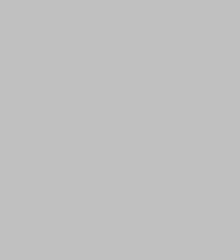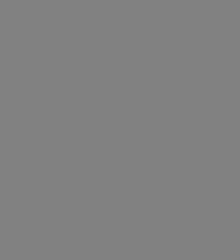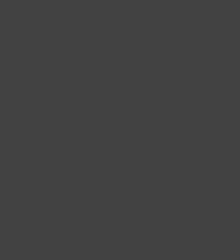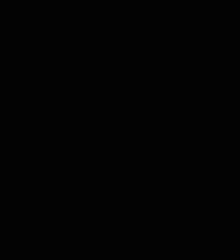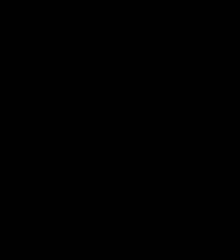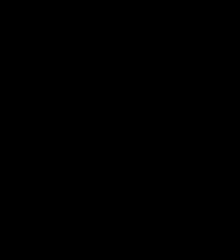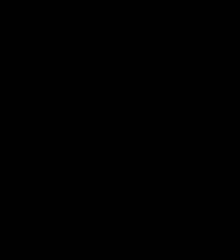¡Gracias!